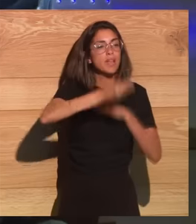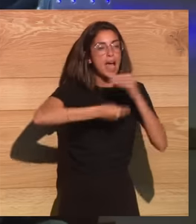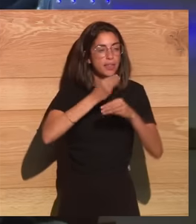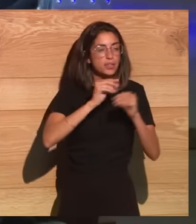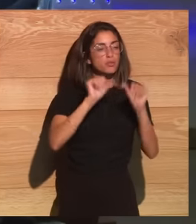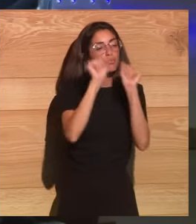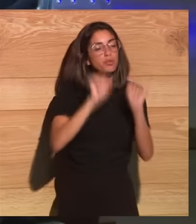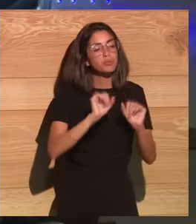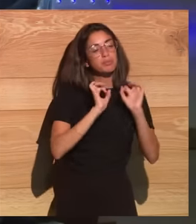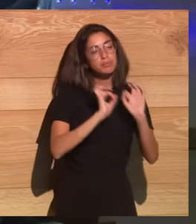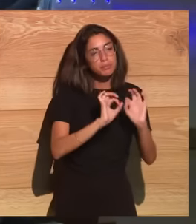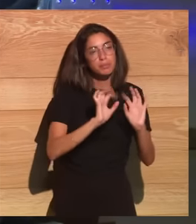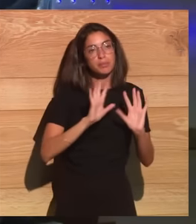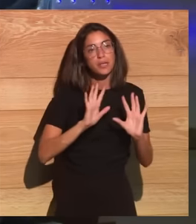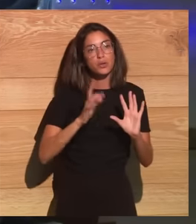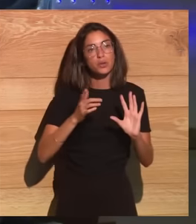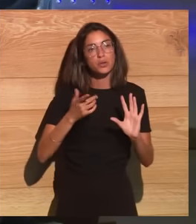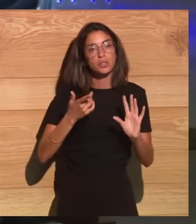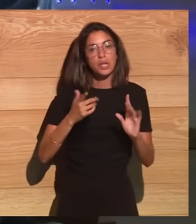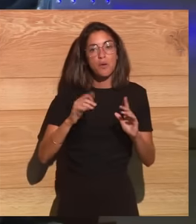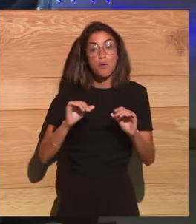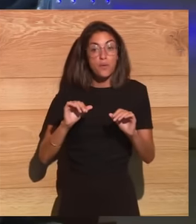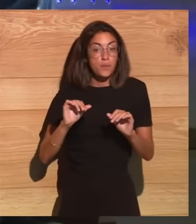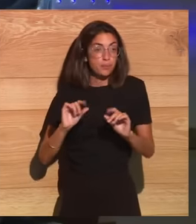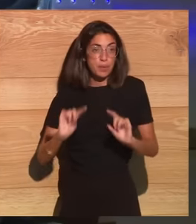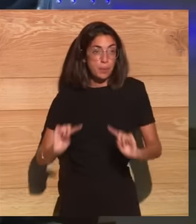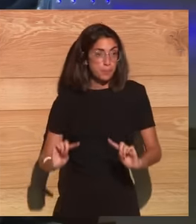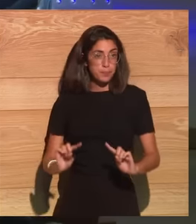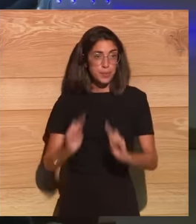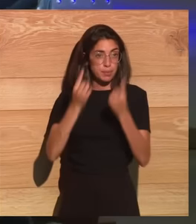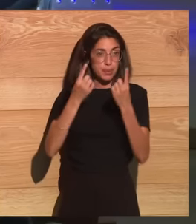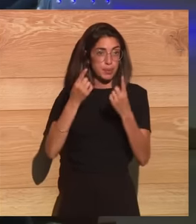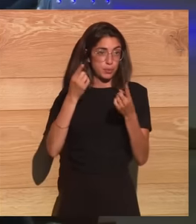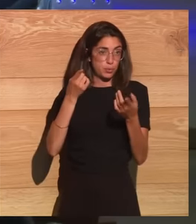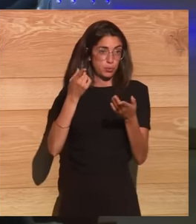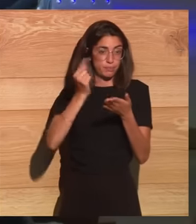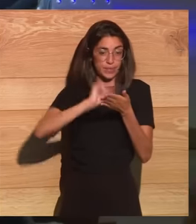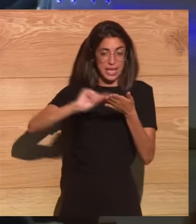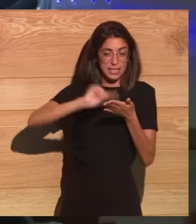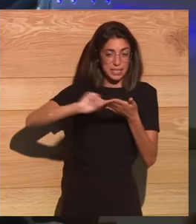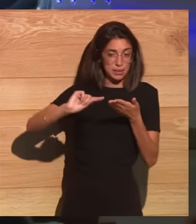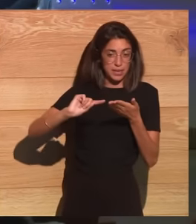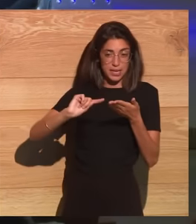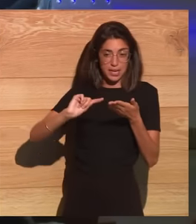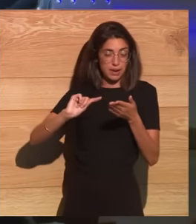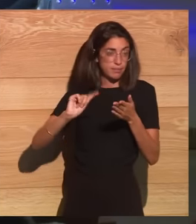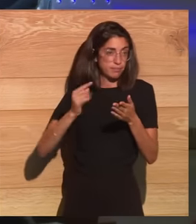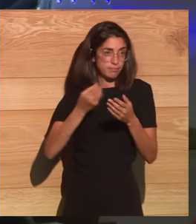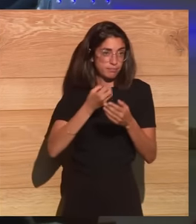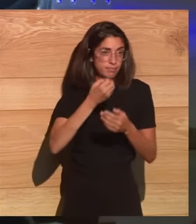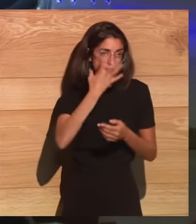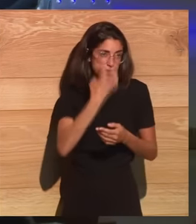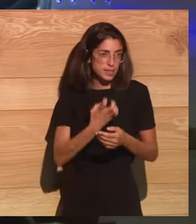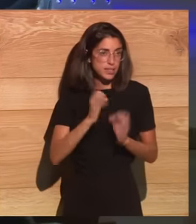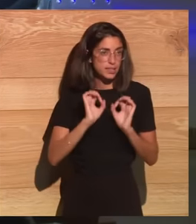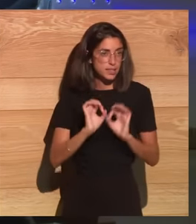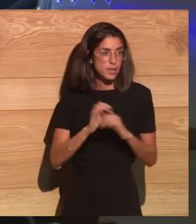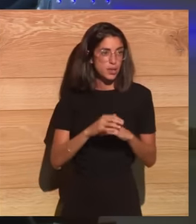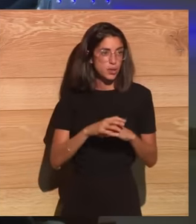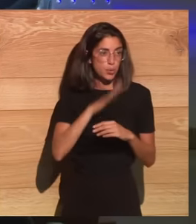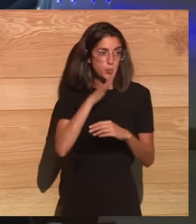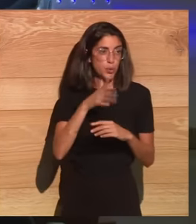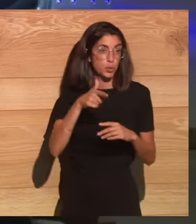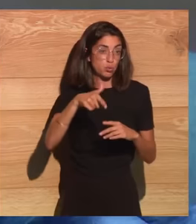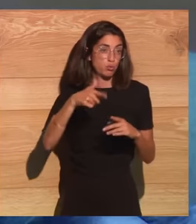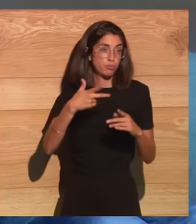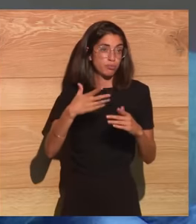Y digamos que es la primera vez que te pones a escribir en serio. Sí. No es que el libro sea una sucesión de dolores y abres espacio para